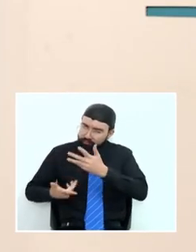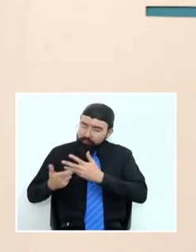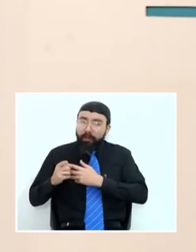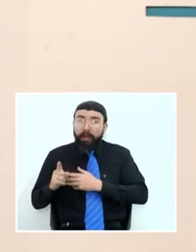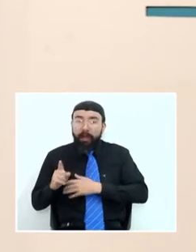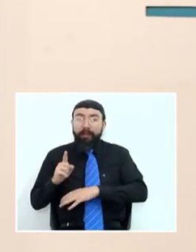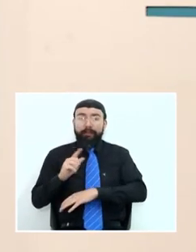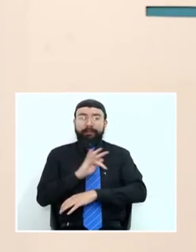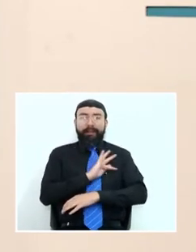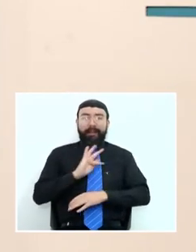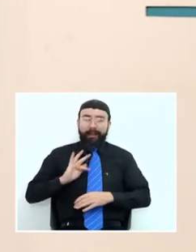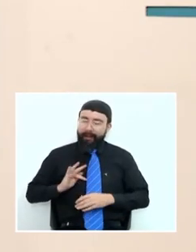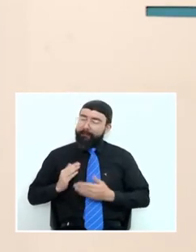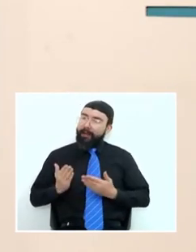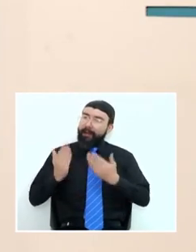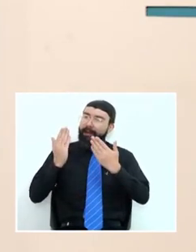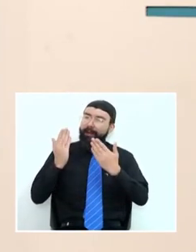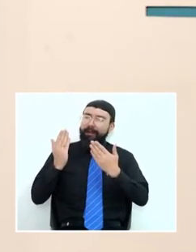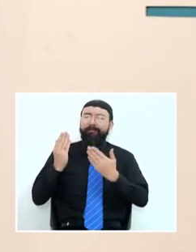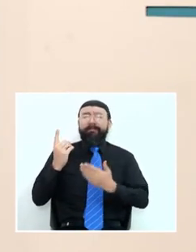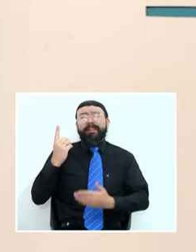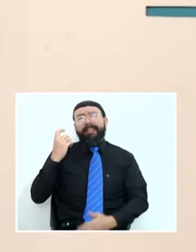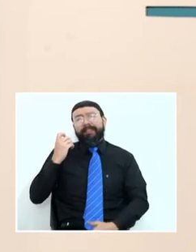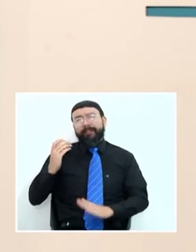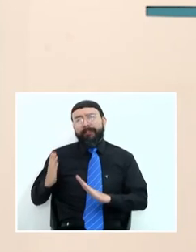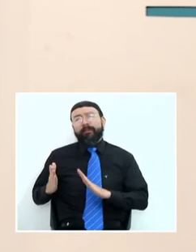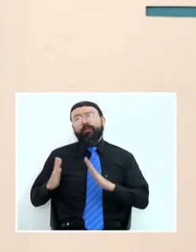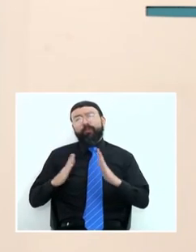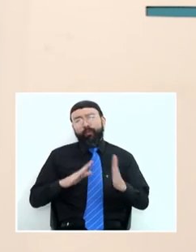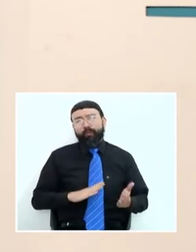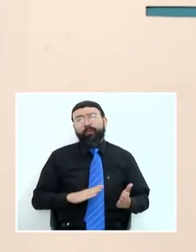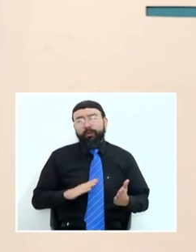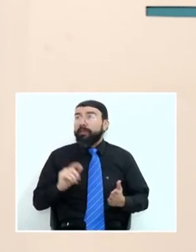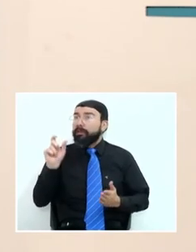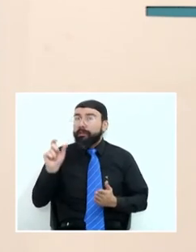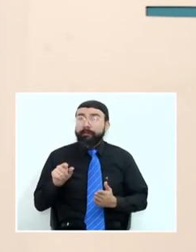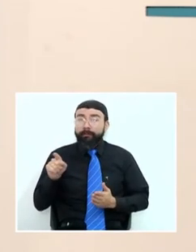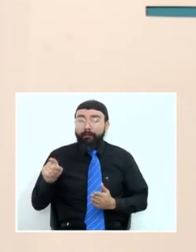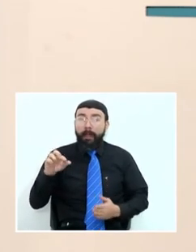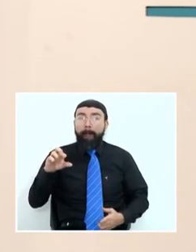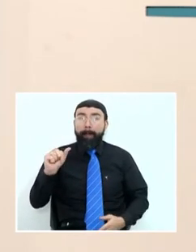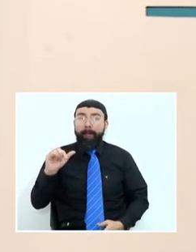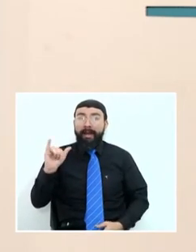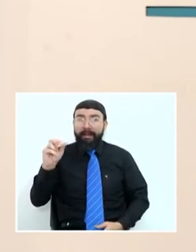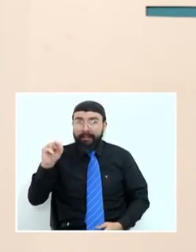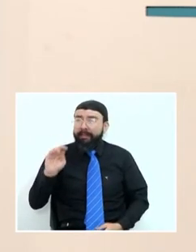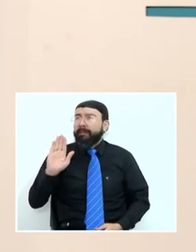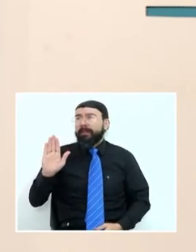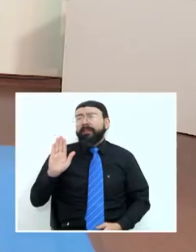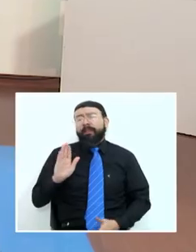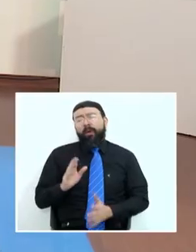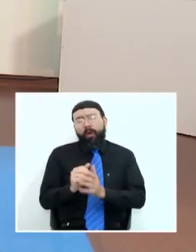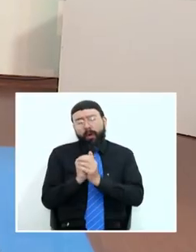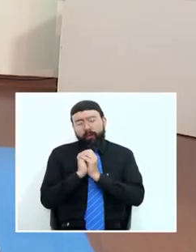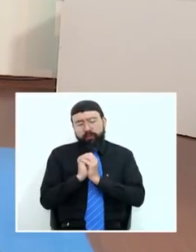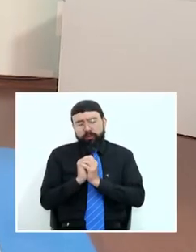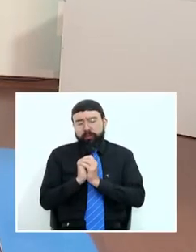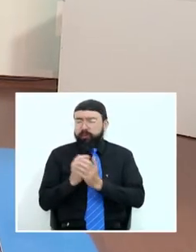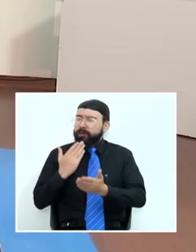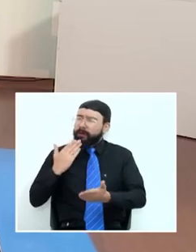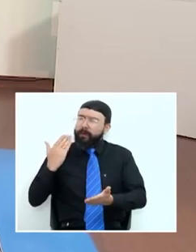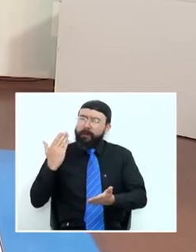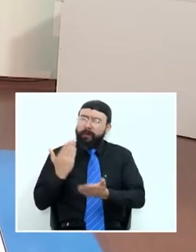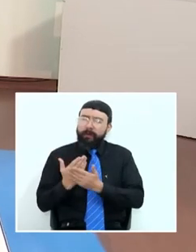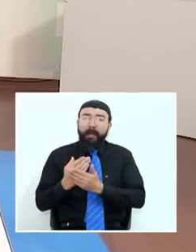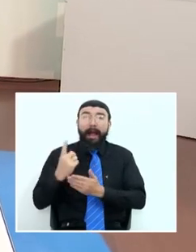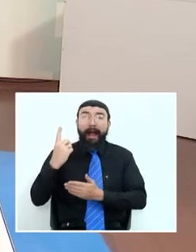Ya ha fallecido ayer. Y el doctor Julio César Payán, no tengo sino oraciones de agradecimiento. Ayer